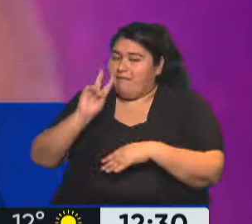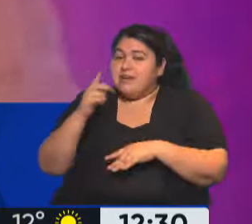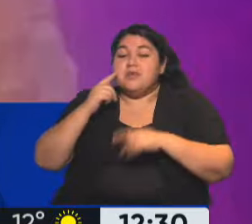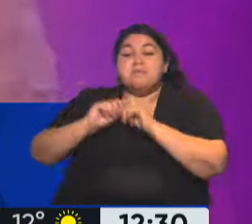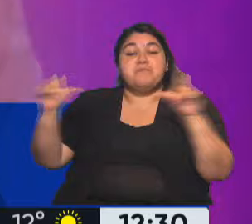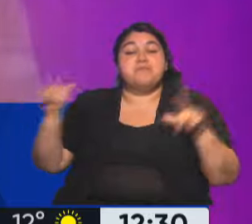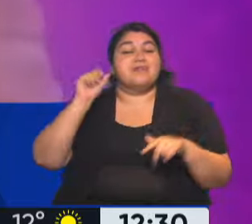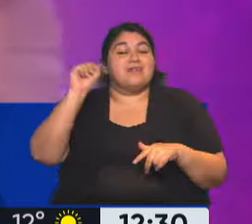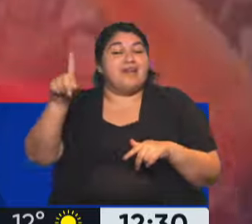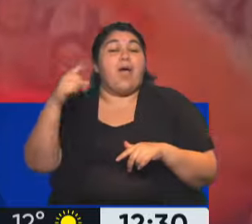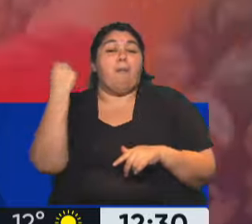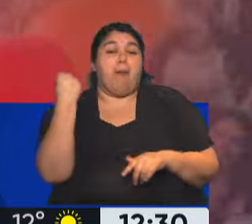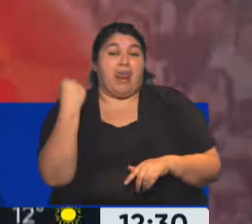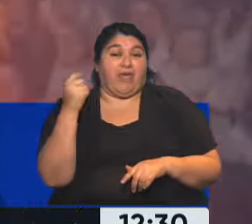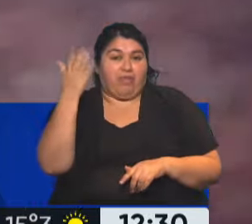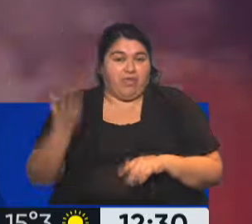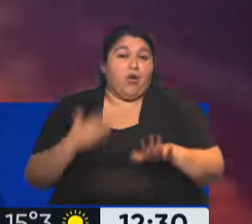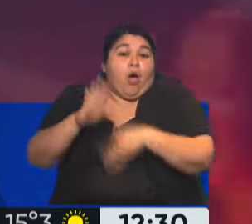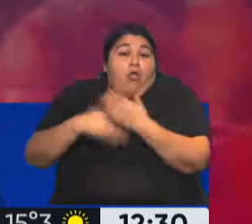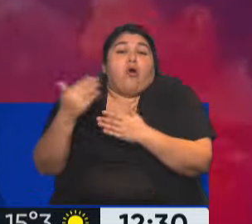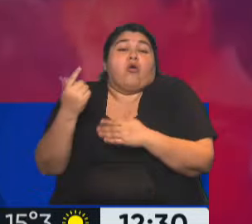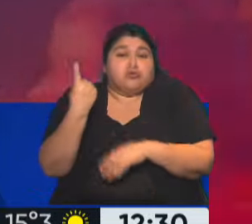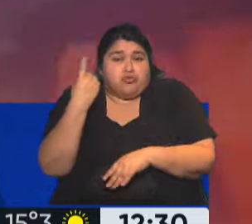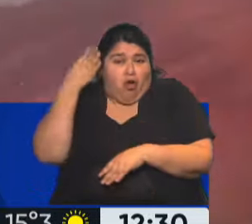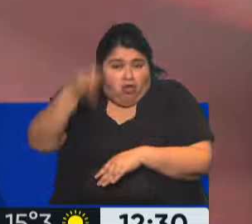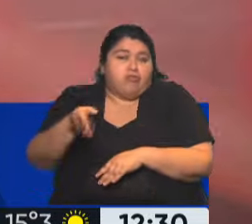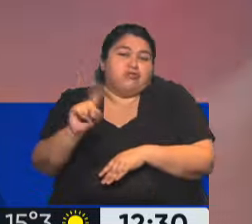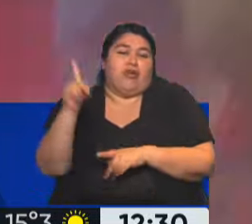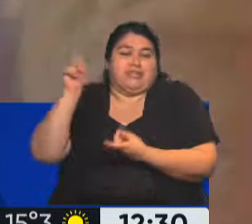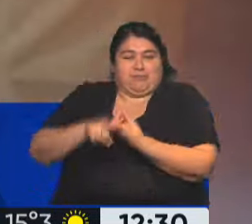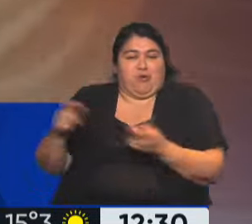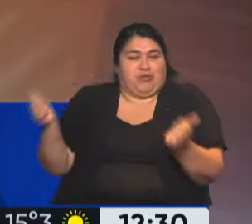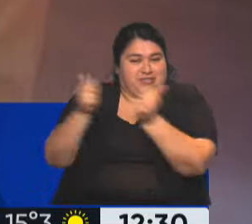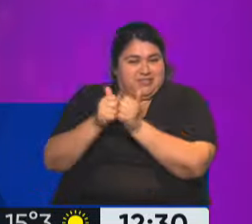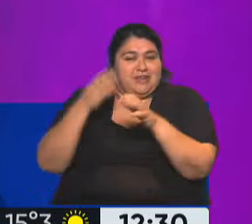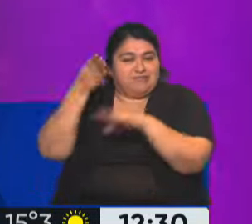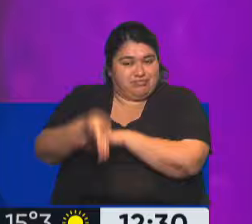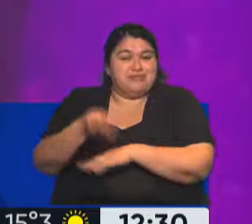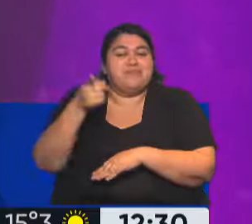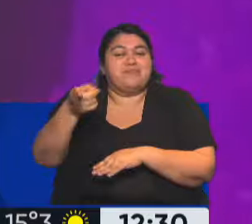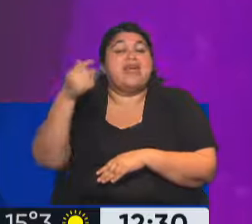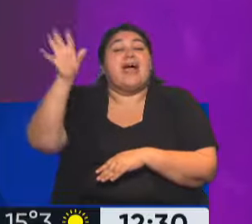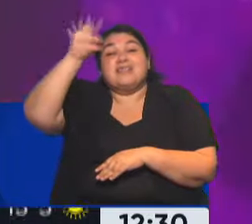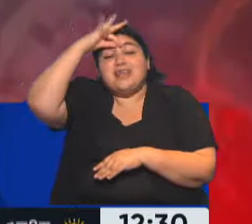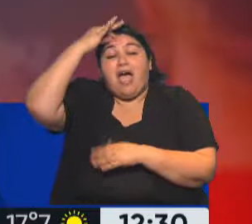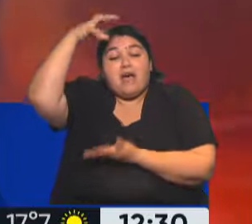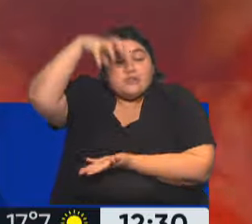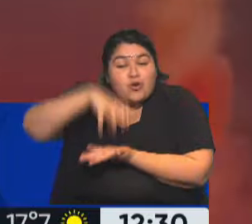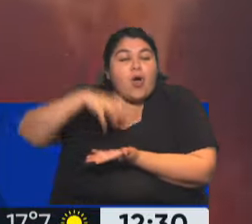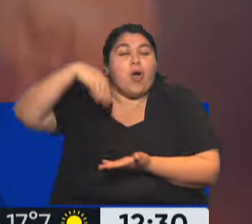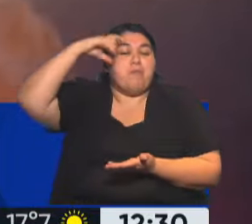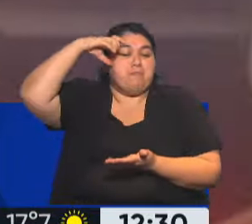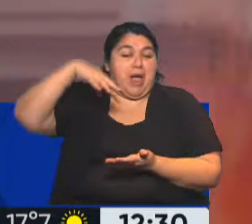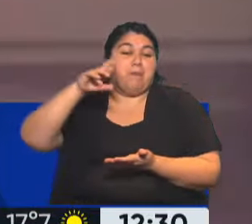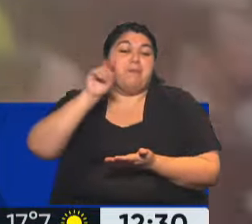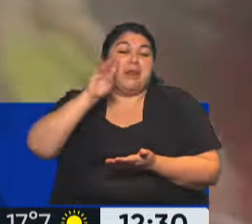de Leandro Paredes, que no fue solo. Y también fue con su mujer, Camila Galante. Fue al teatro Lola Membrives a ver Tutsi,